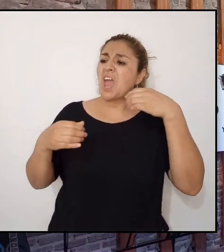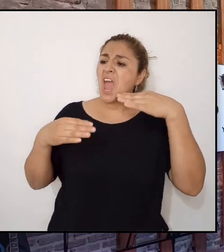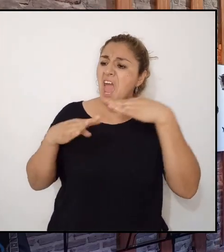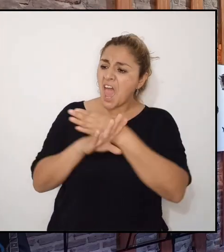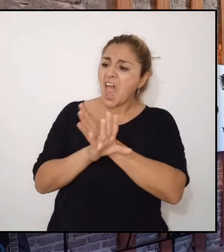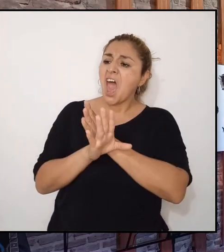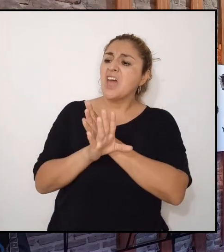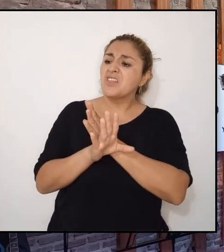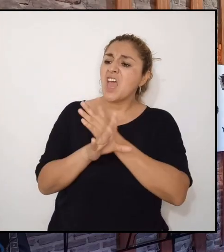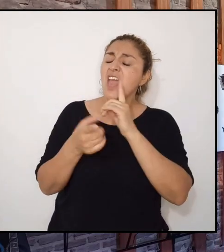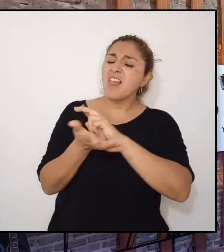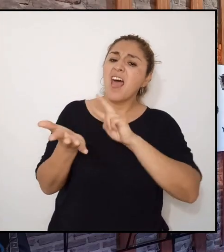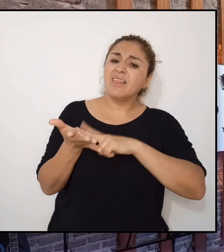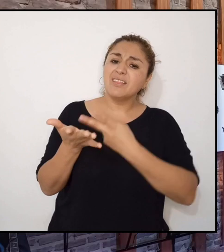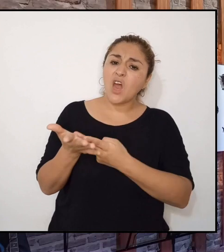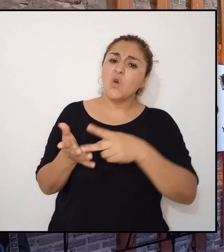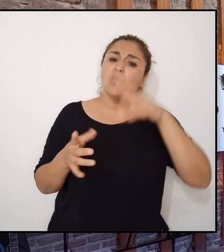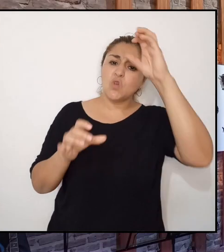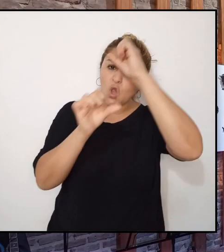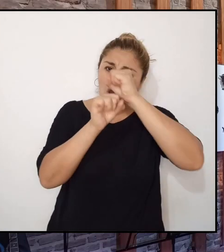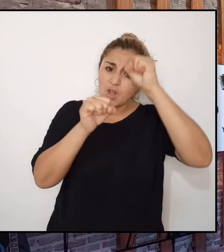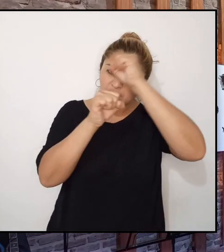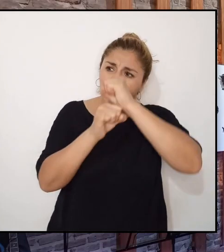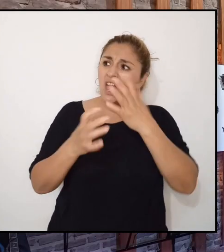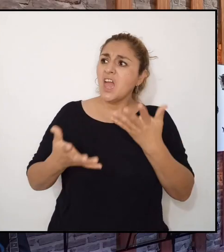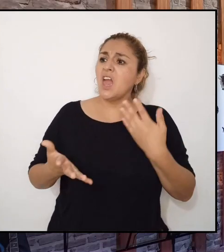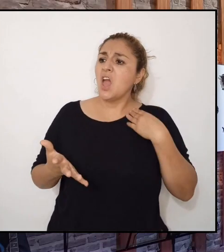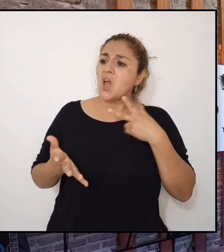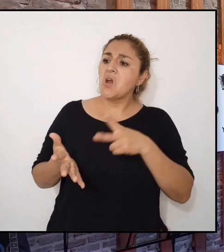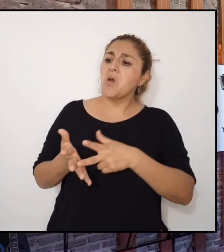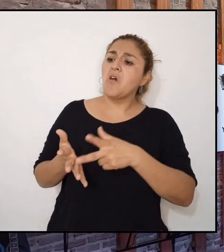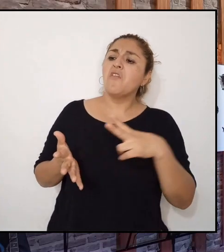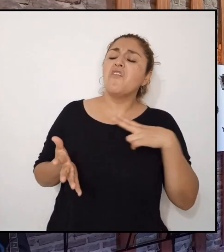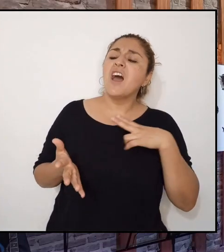¿vos tenés los originales del hebreo? No, eso está oculto.